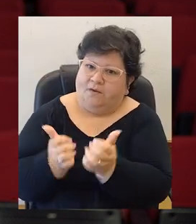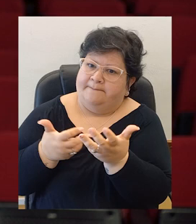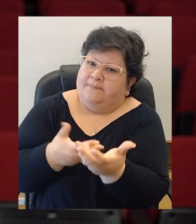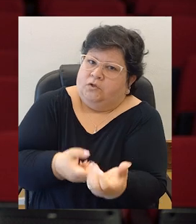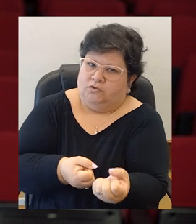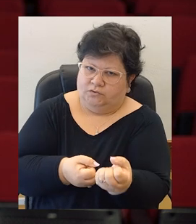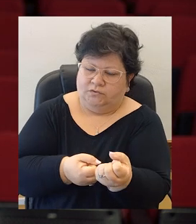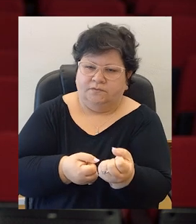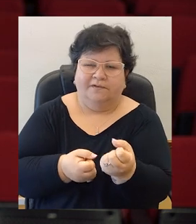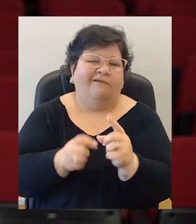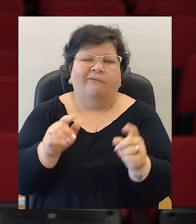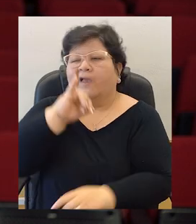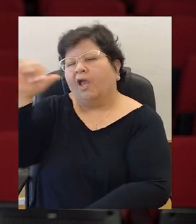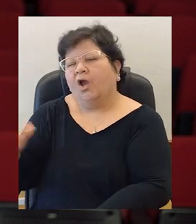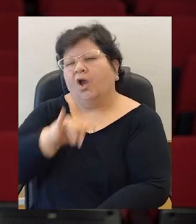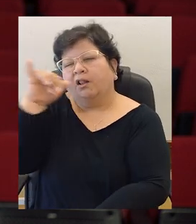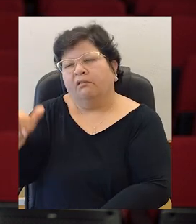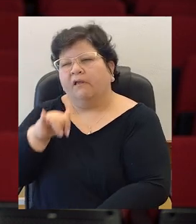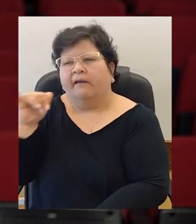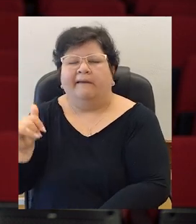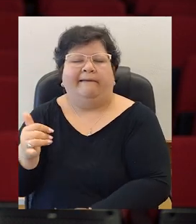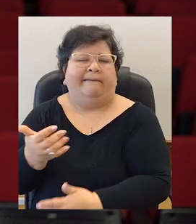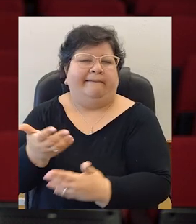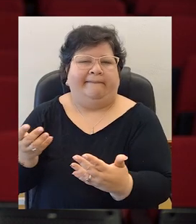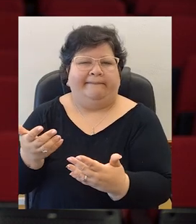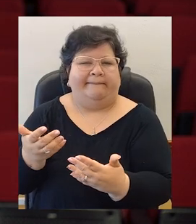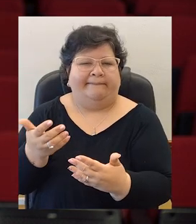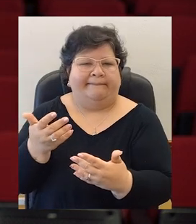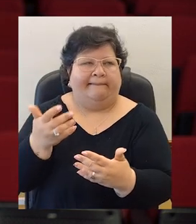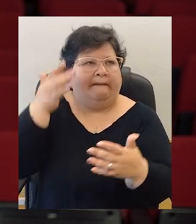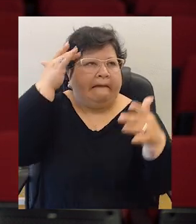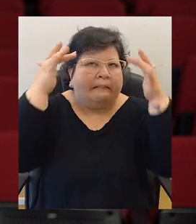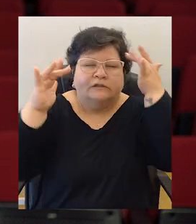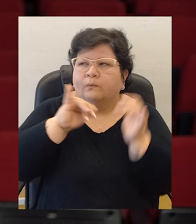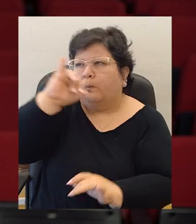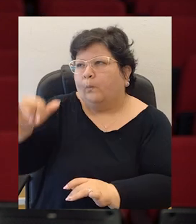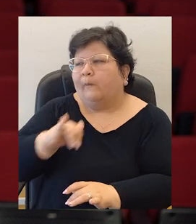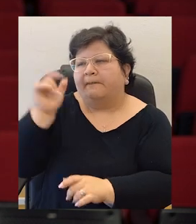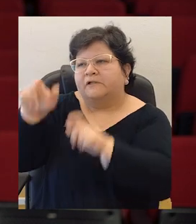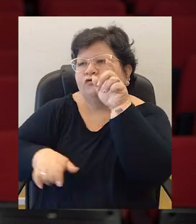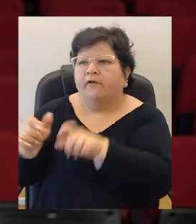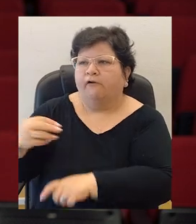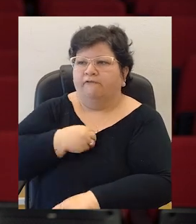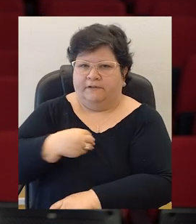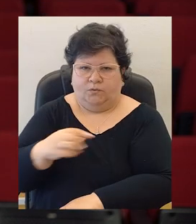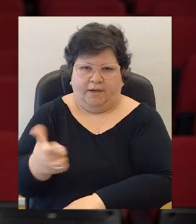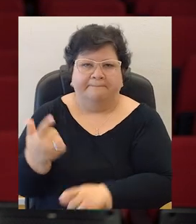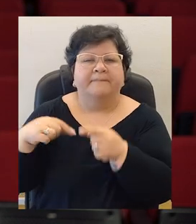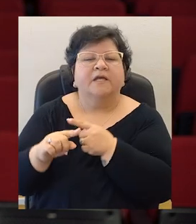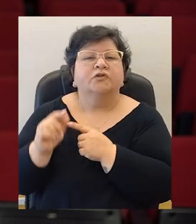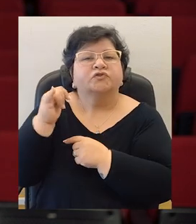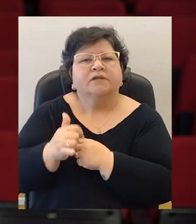que le vaya a contar a de repente personas con las que no tiene mayor confianza pero de repente